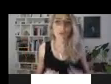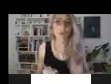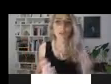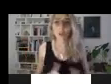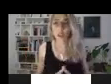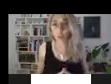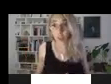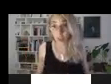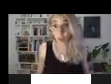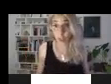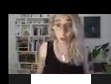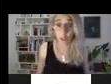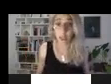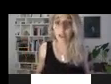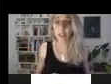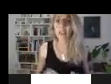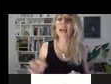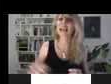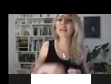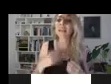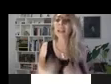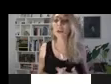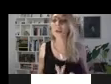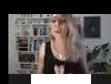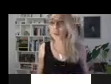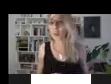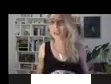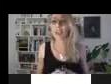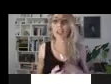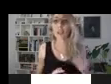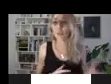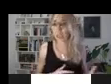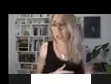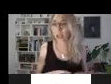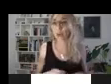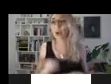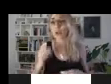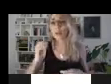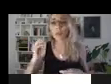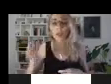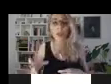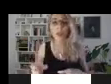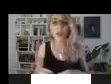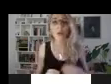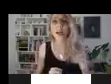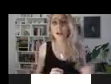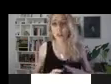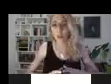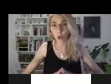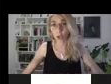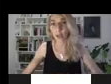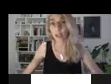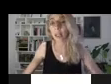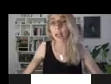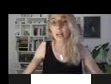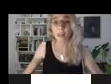de producción, circulación y exportación de las obras de arte, repasar los conceptos de arte latinoamericano, los conceptos de lo global